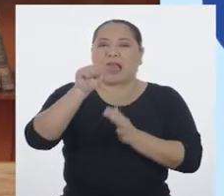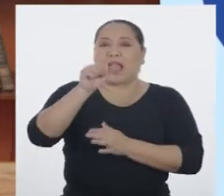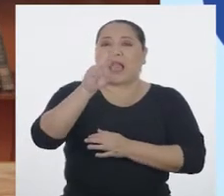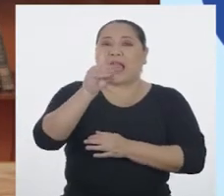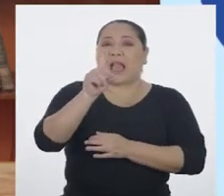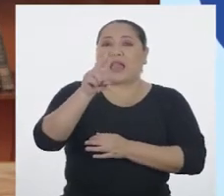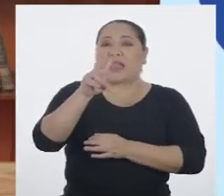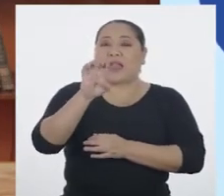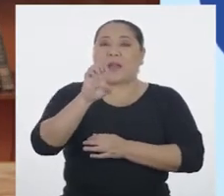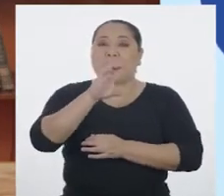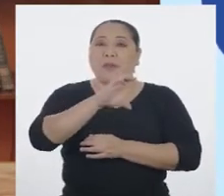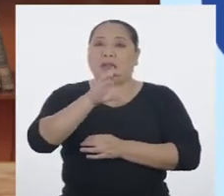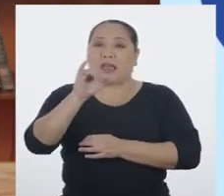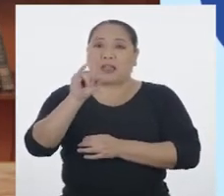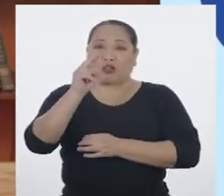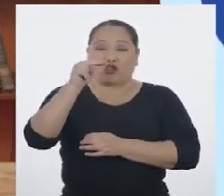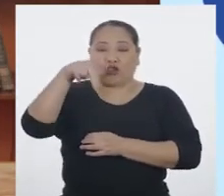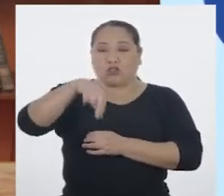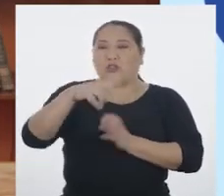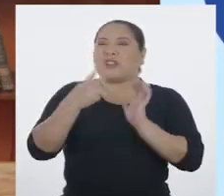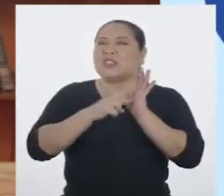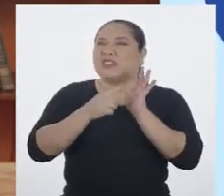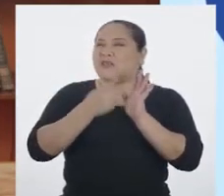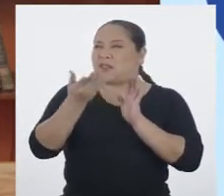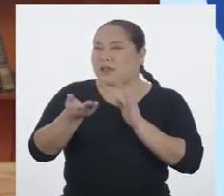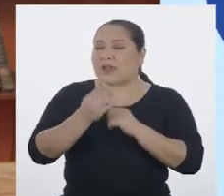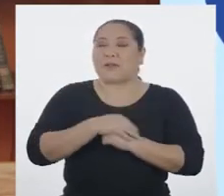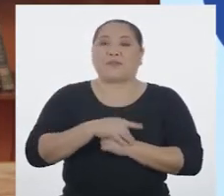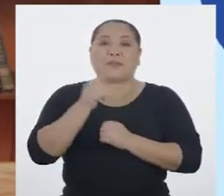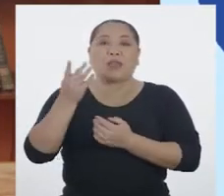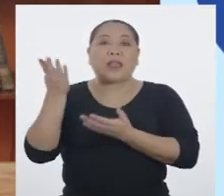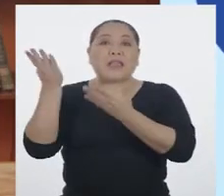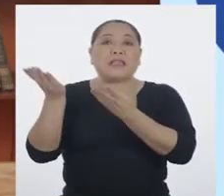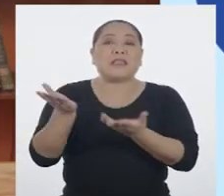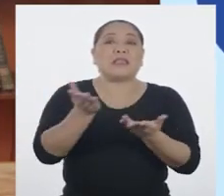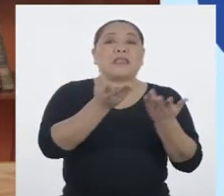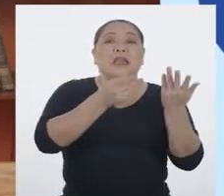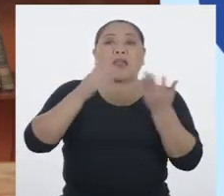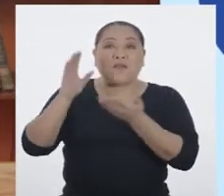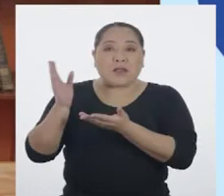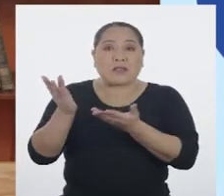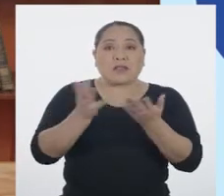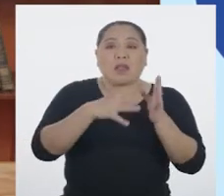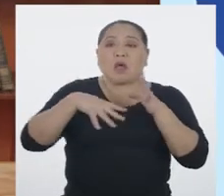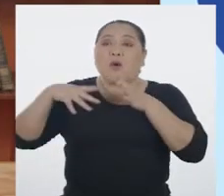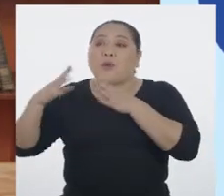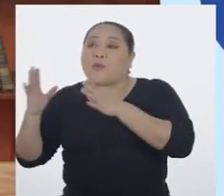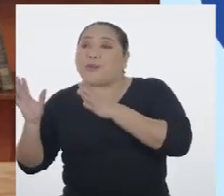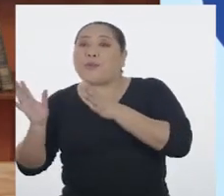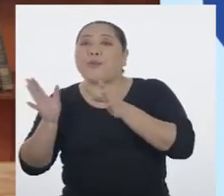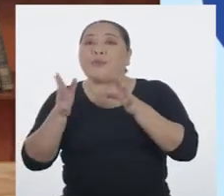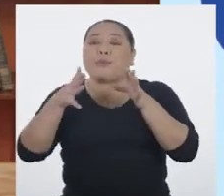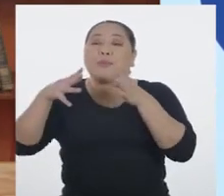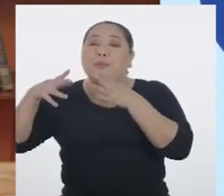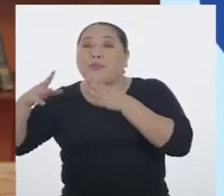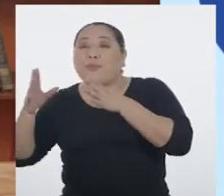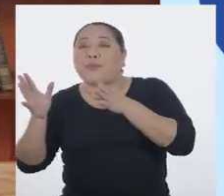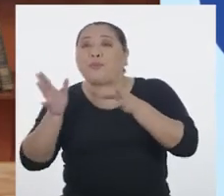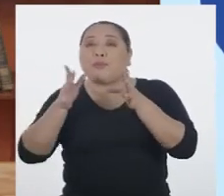qué significa advección. Se denomina advección al transporte de las propiedades de una masa de